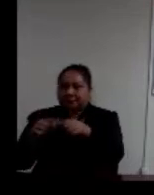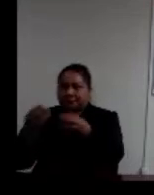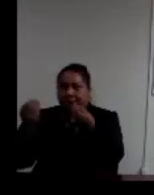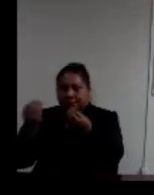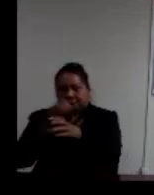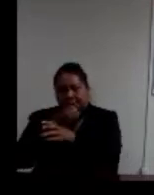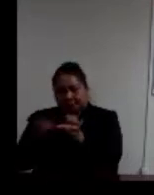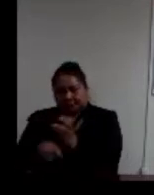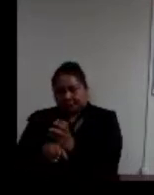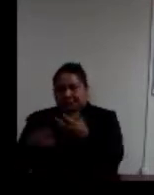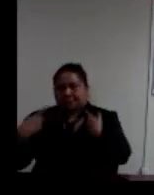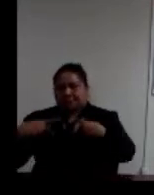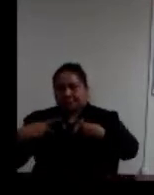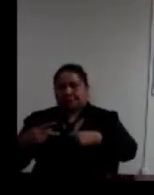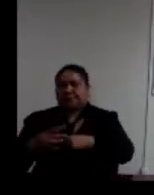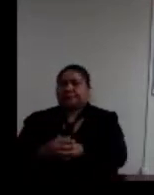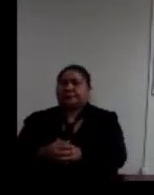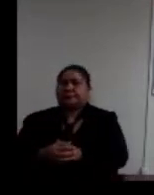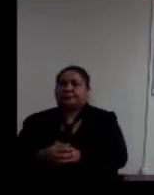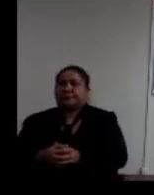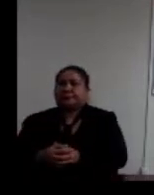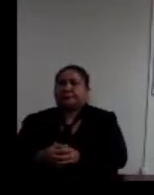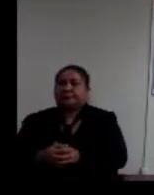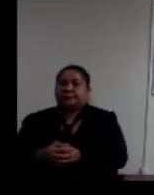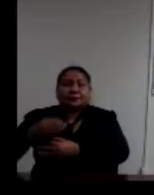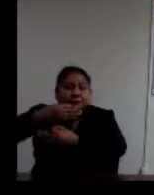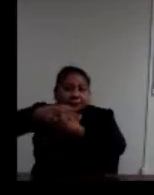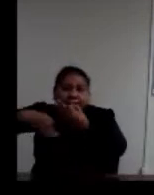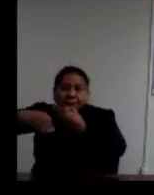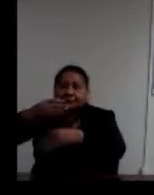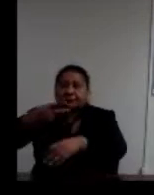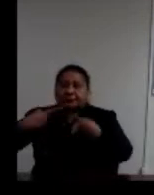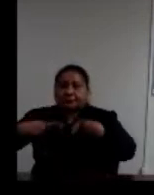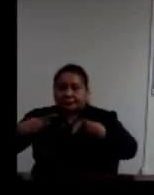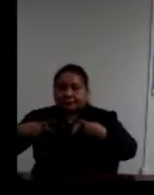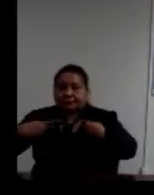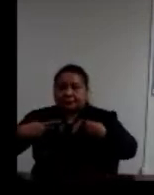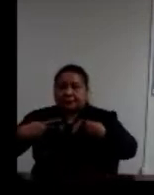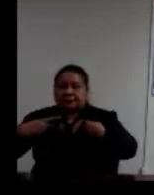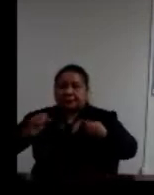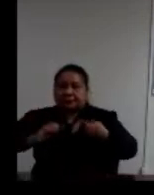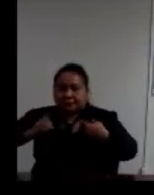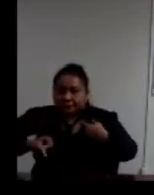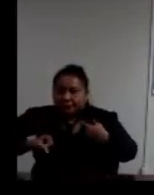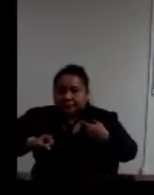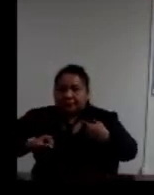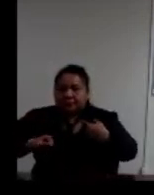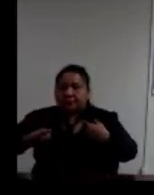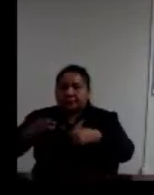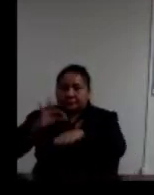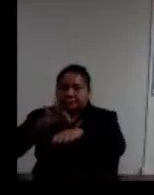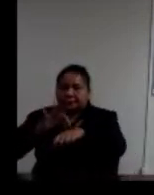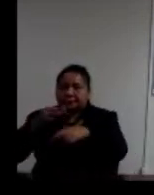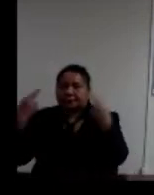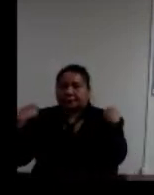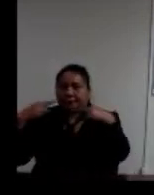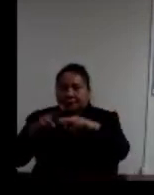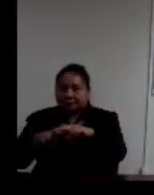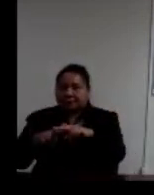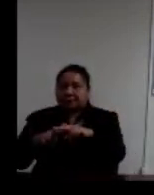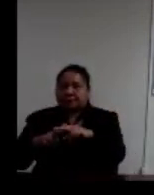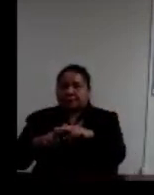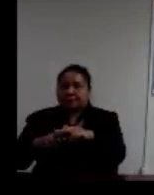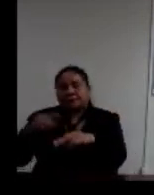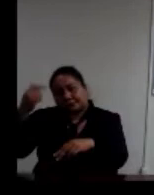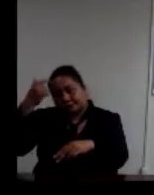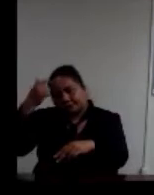descrito. ¿Qué significa esto? Que aquí estamos involucrados tanto personal del área de salud, médicos, psicólogos, psiquiatras,